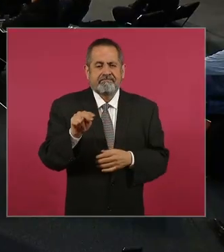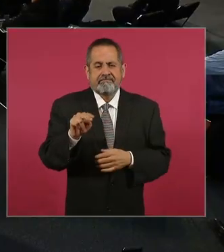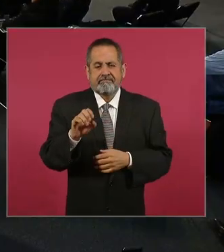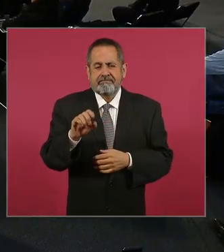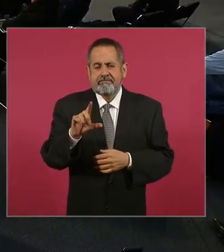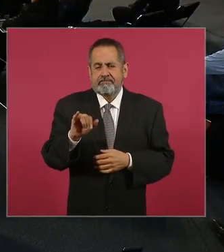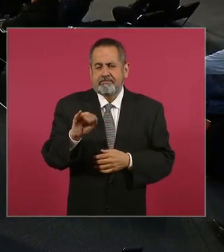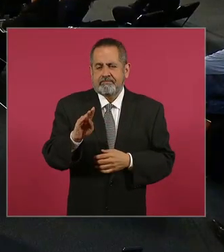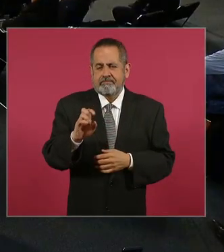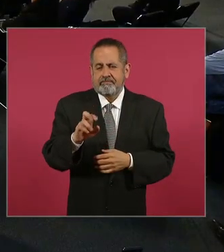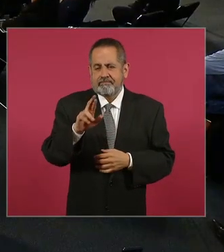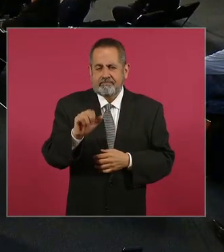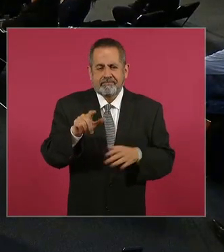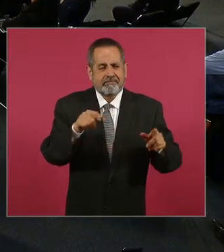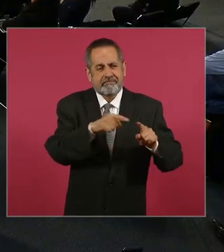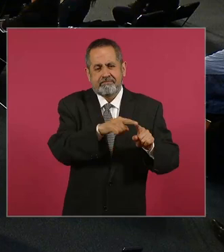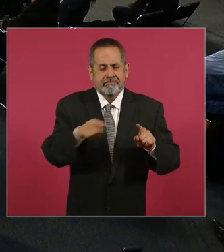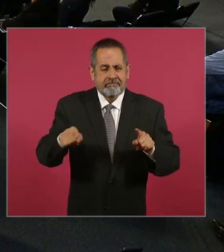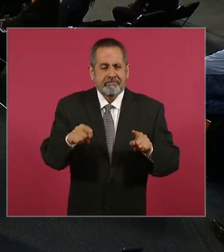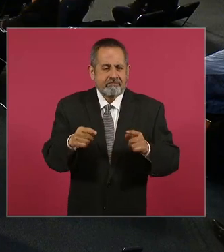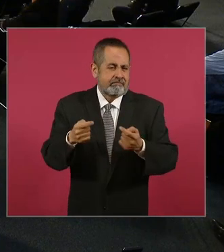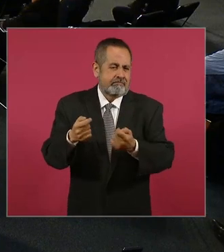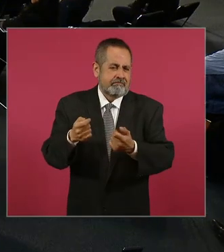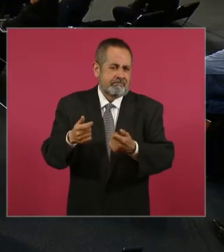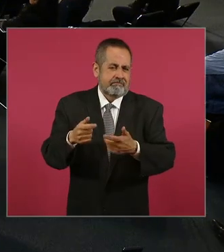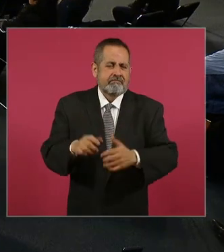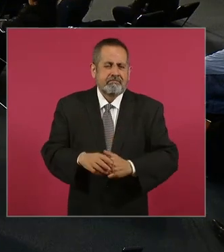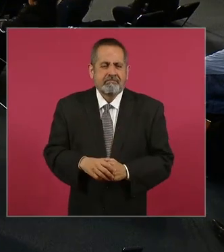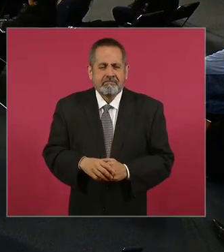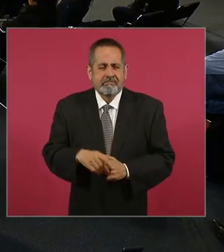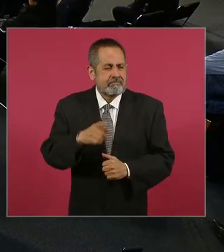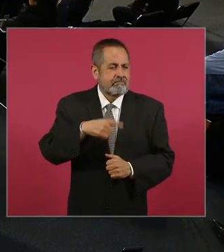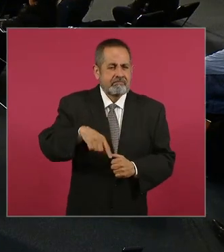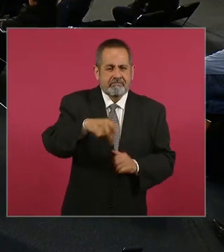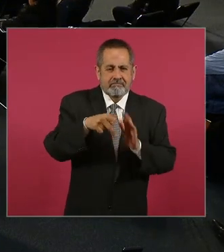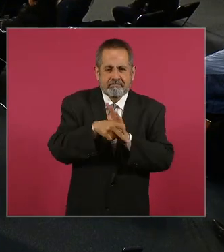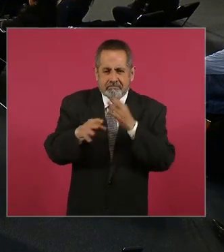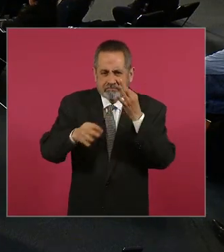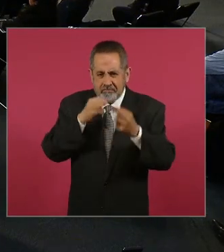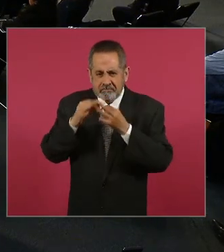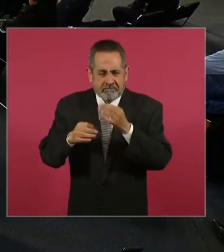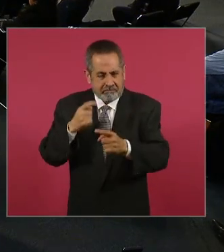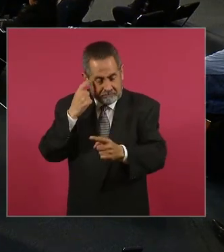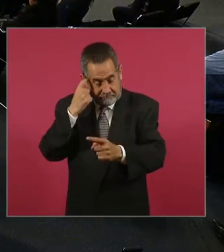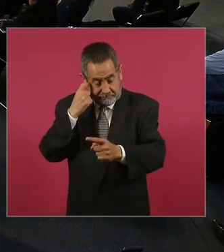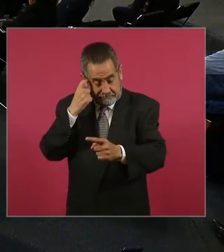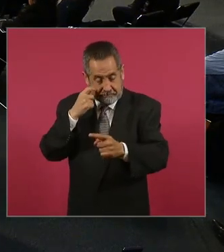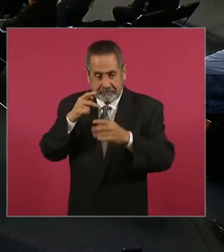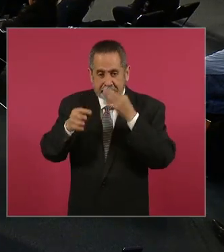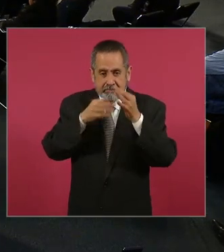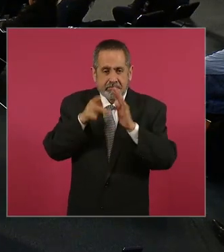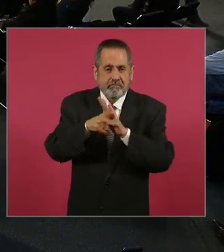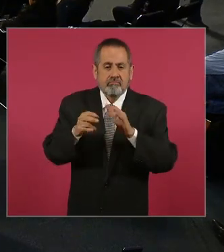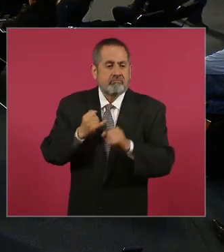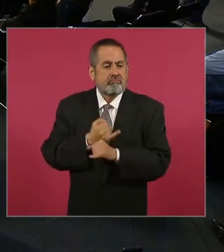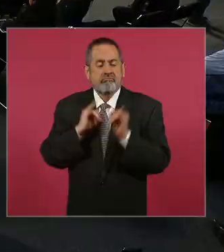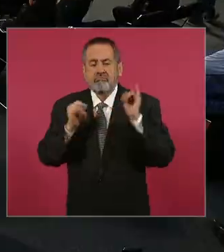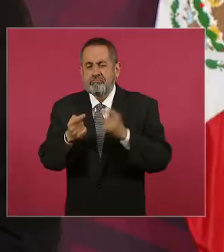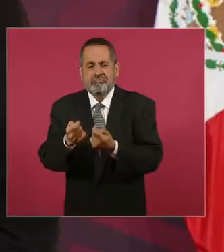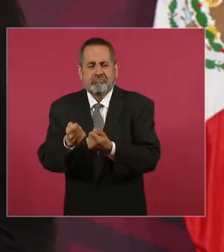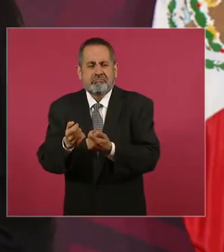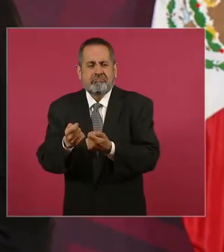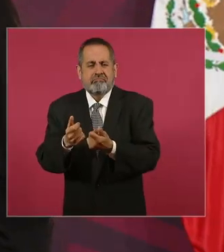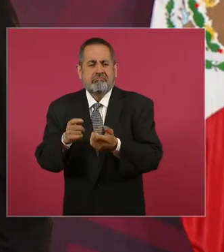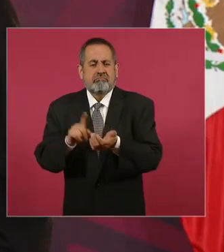o neoporfirista. Son muy pocos los periodistas, ¿sí? Independientes. Así es, presidente, somos